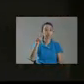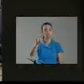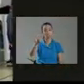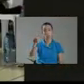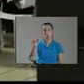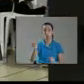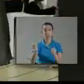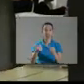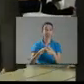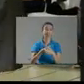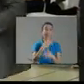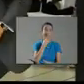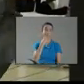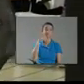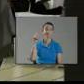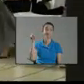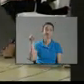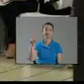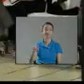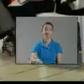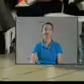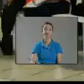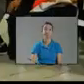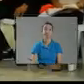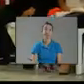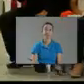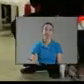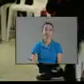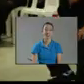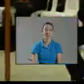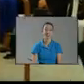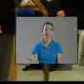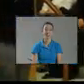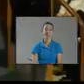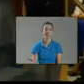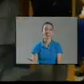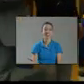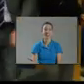dar, vamos a dar. Amén, amén.